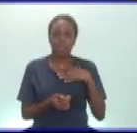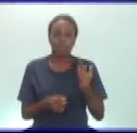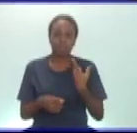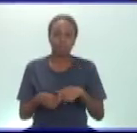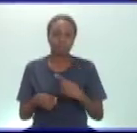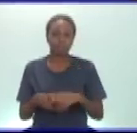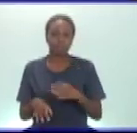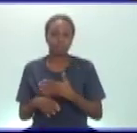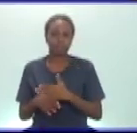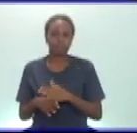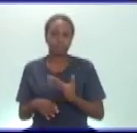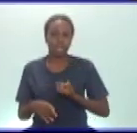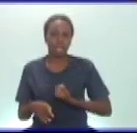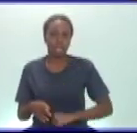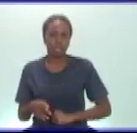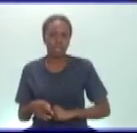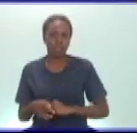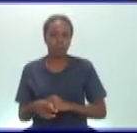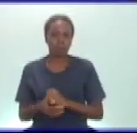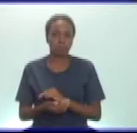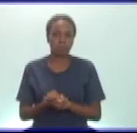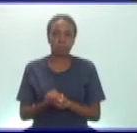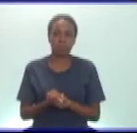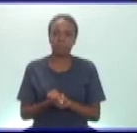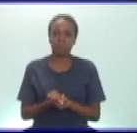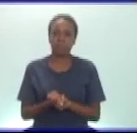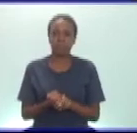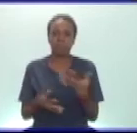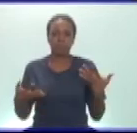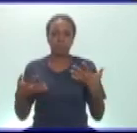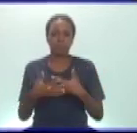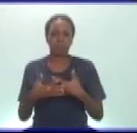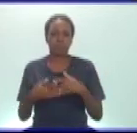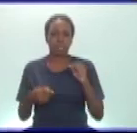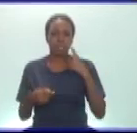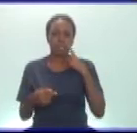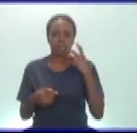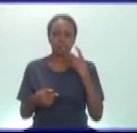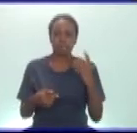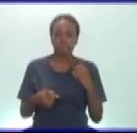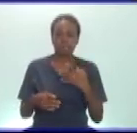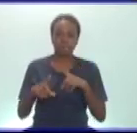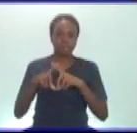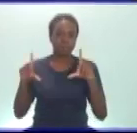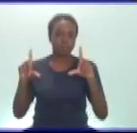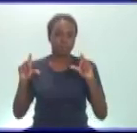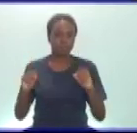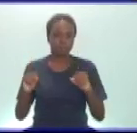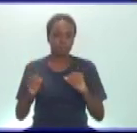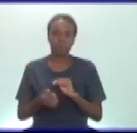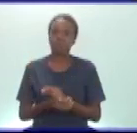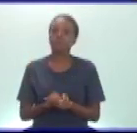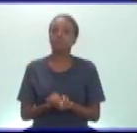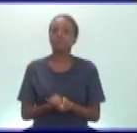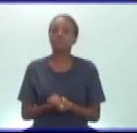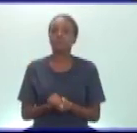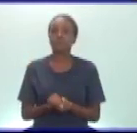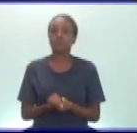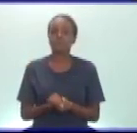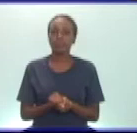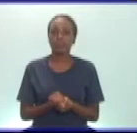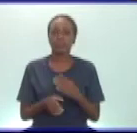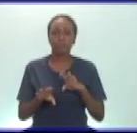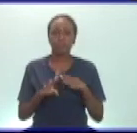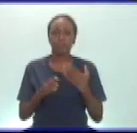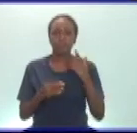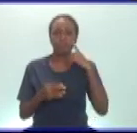es hijo de una diosa, por eso es un semidios con un mortal, y son elementos reales, pero a la vez de la ficción mitológica. Es el máximo